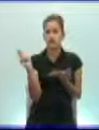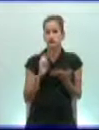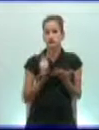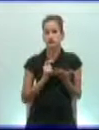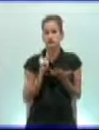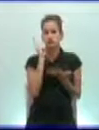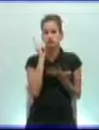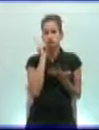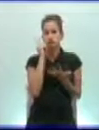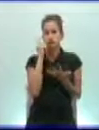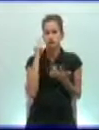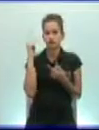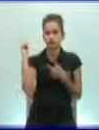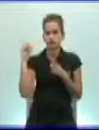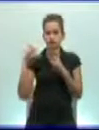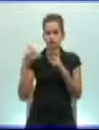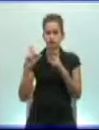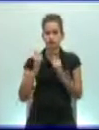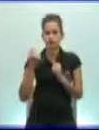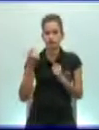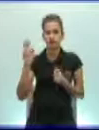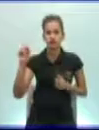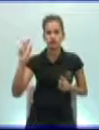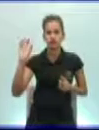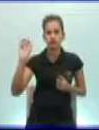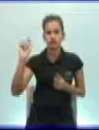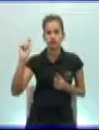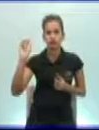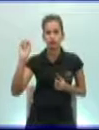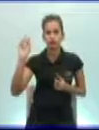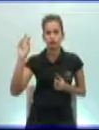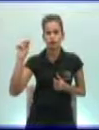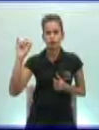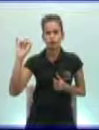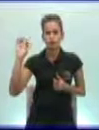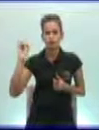periodista cubano, nacido en Ciego de Ávila en el año